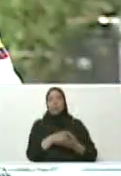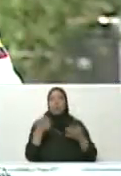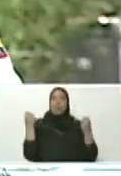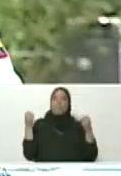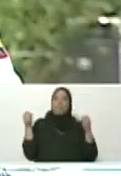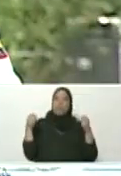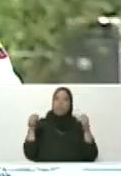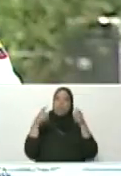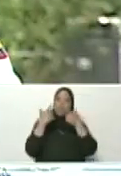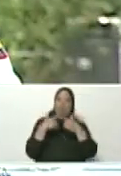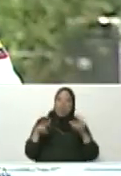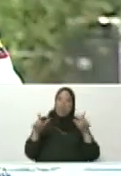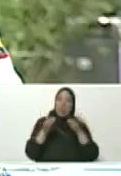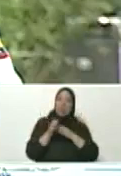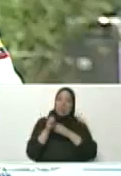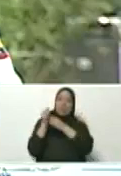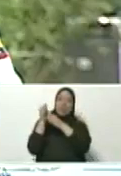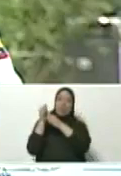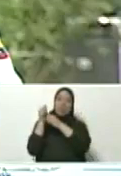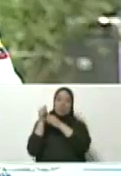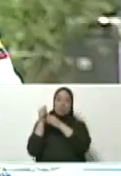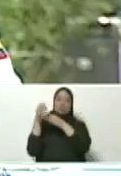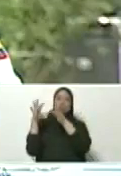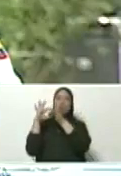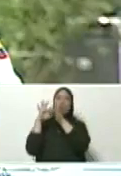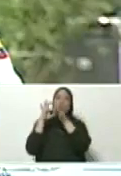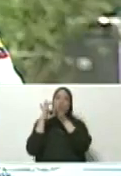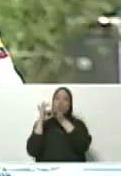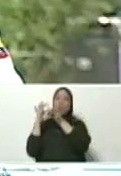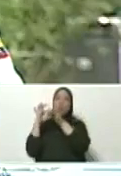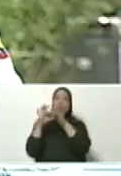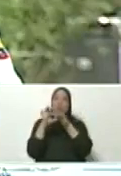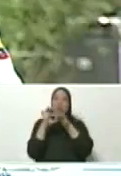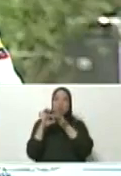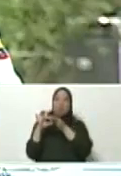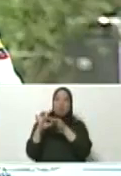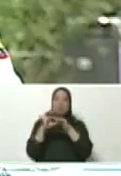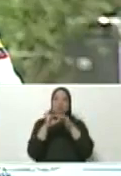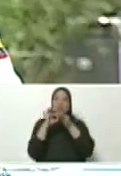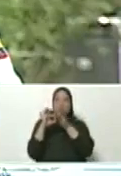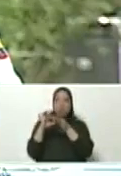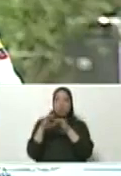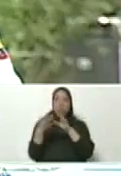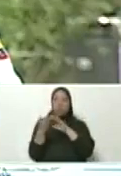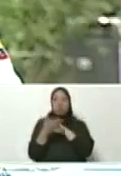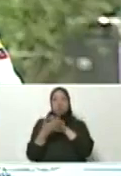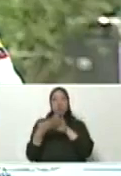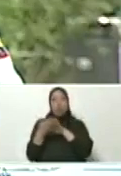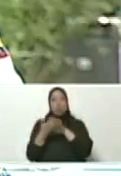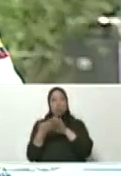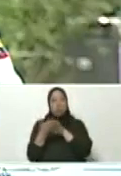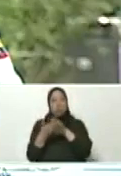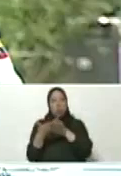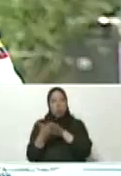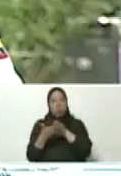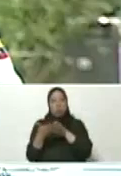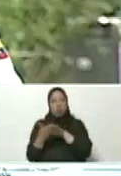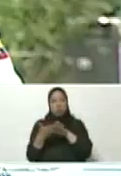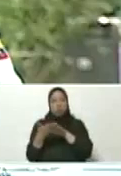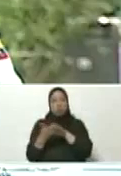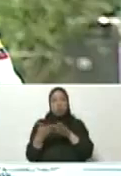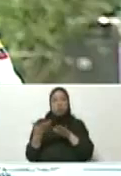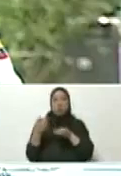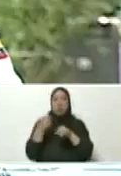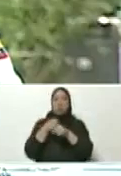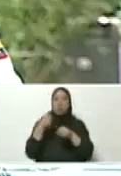ejerciendo su liderazgo, unido, con su mapa de soluciones, con su